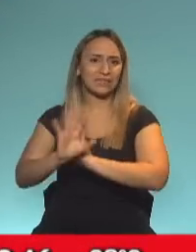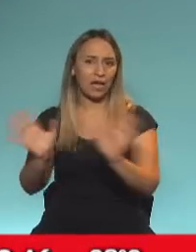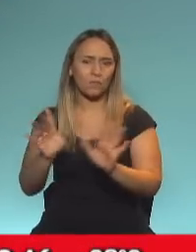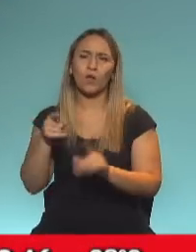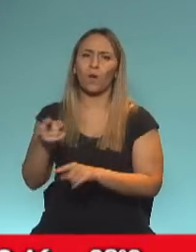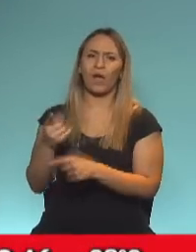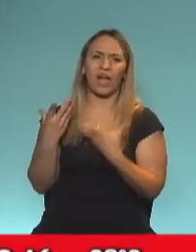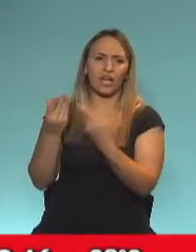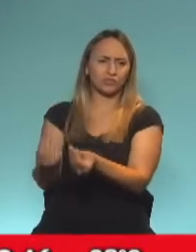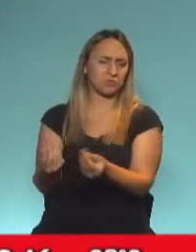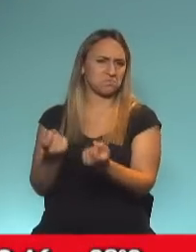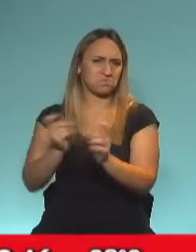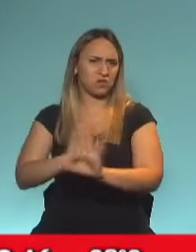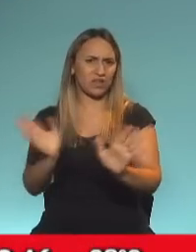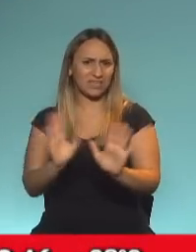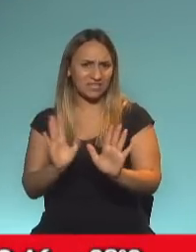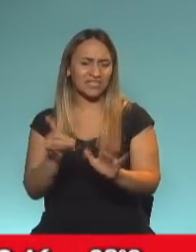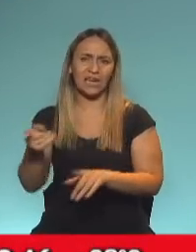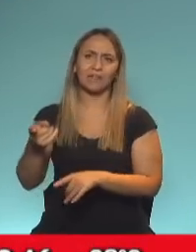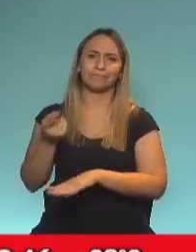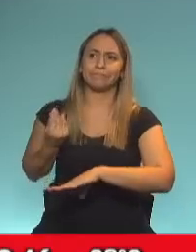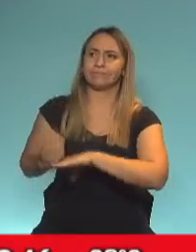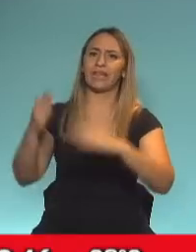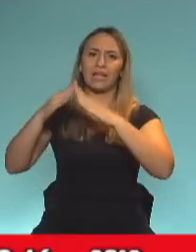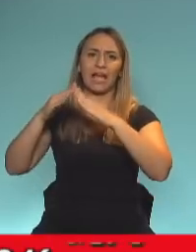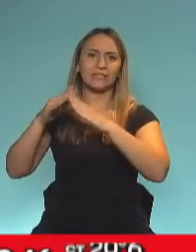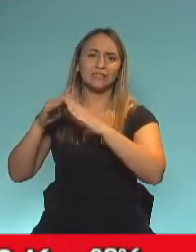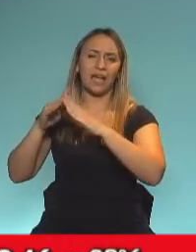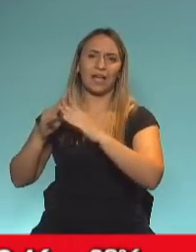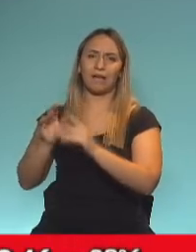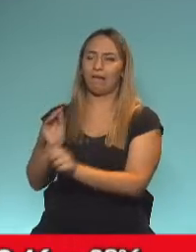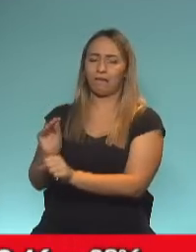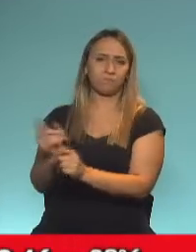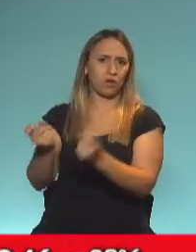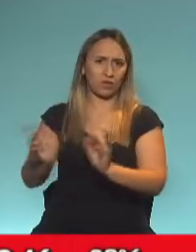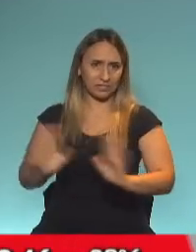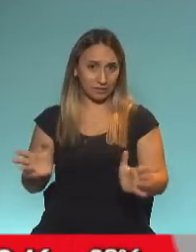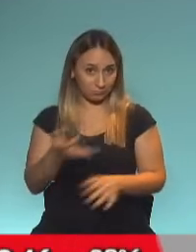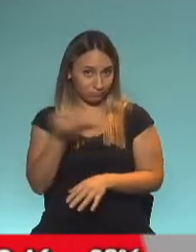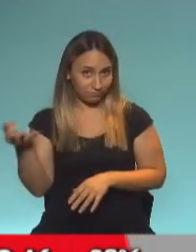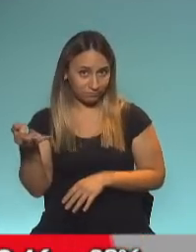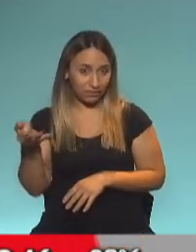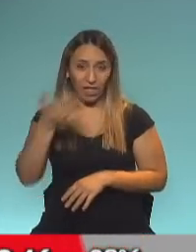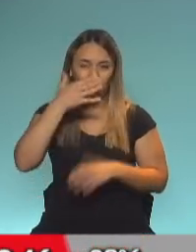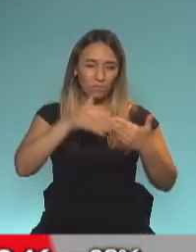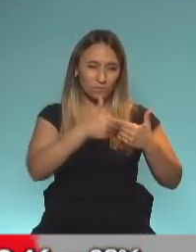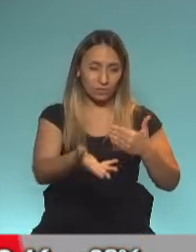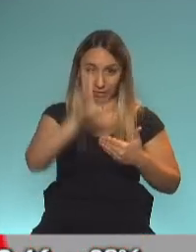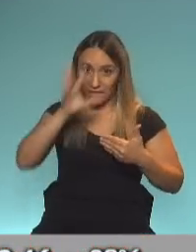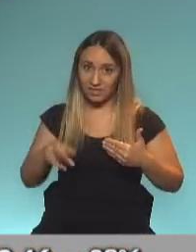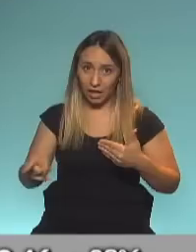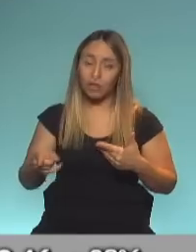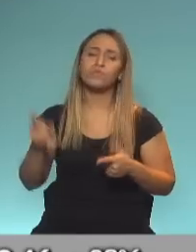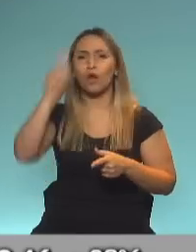no necesariamente tiene que estar en su domicilio. ¿Es así? ¿Es lo que luego le llegó como notificación? ¿Y qué opina